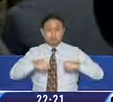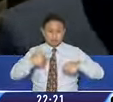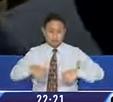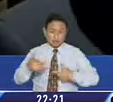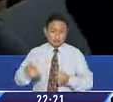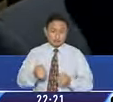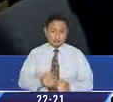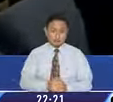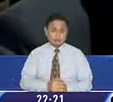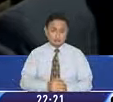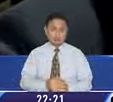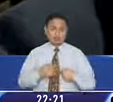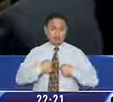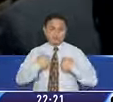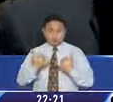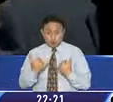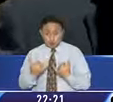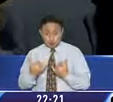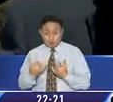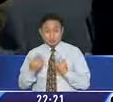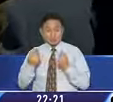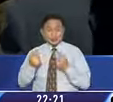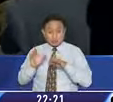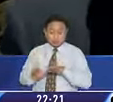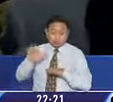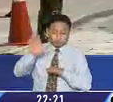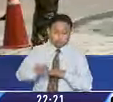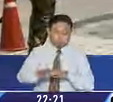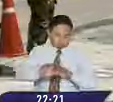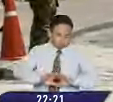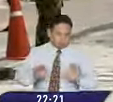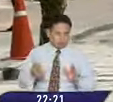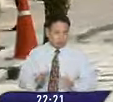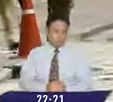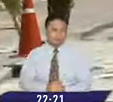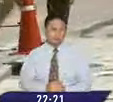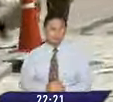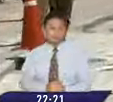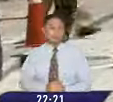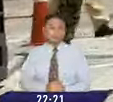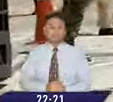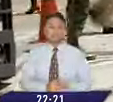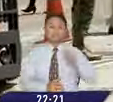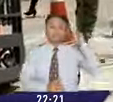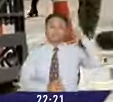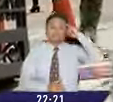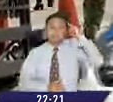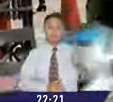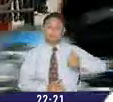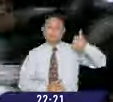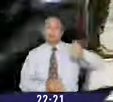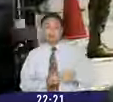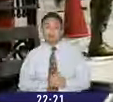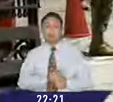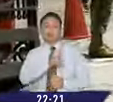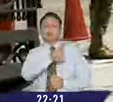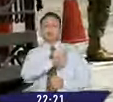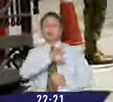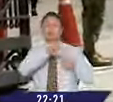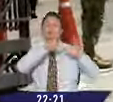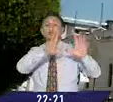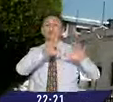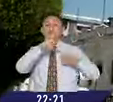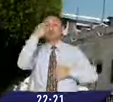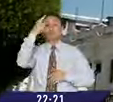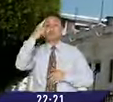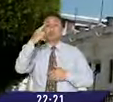decir, lo que podamos ya hacerlo de manera inmediata, se lo está haciendo. Adicionalmente, el gobierno nacional tiene en marcha 28 millones de dólares para